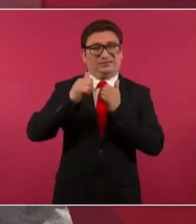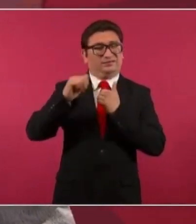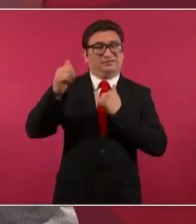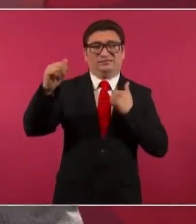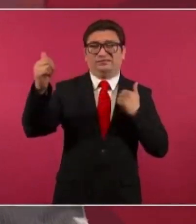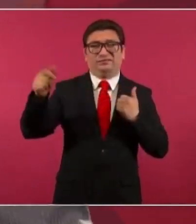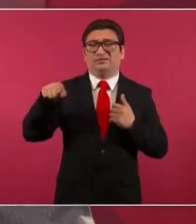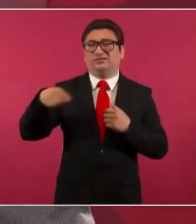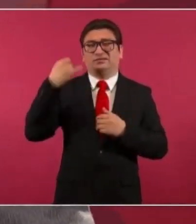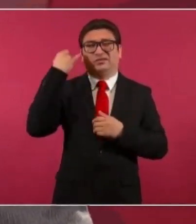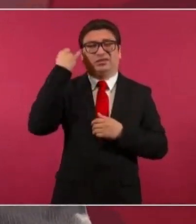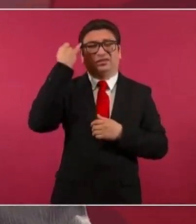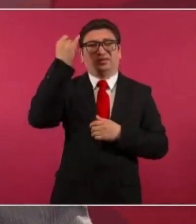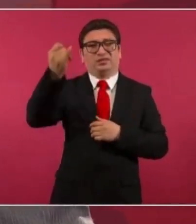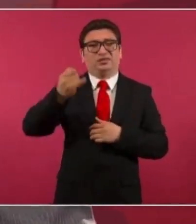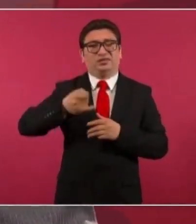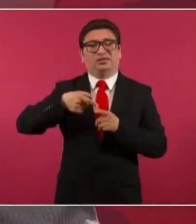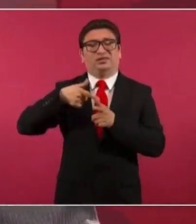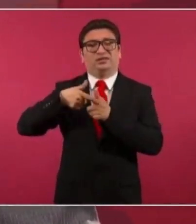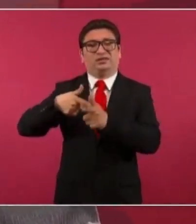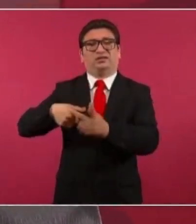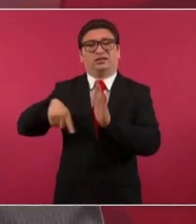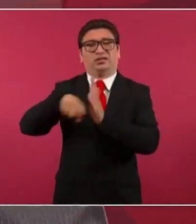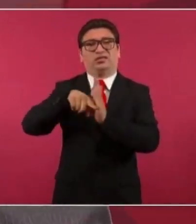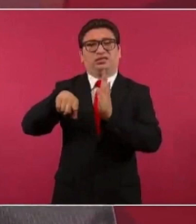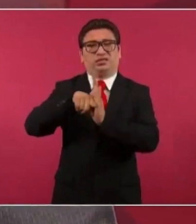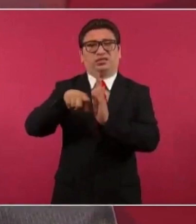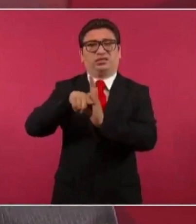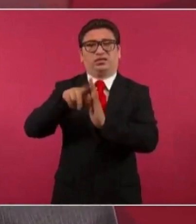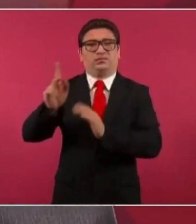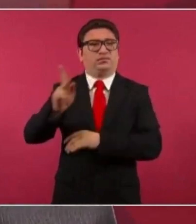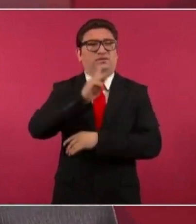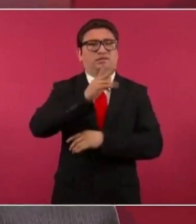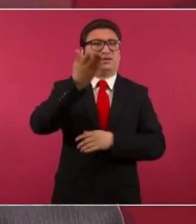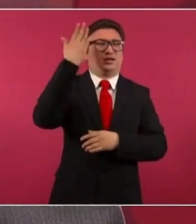Ellos están con la idea del porfiriato,